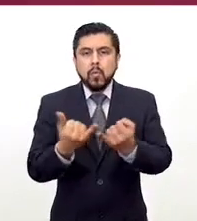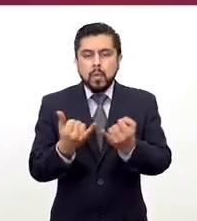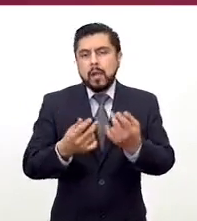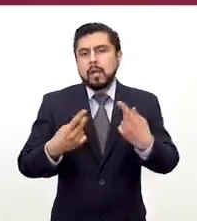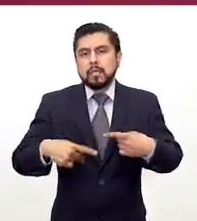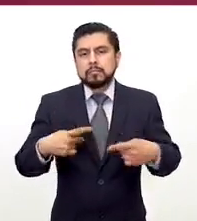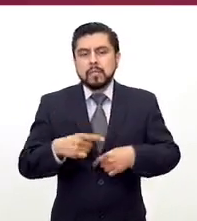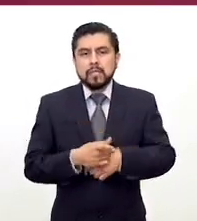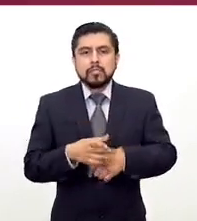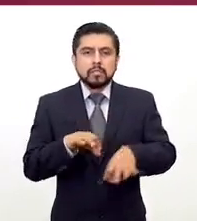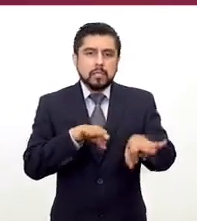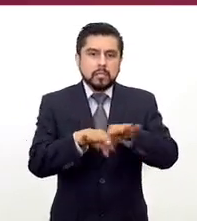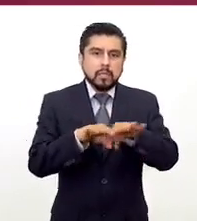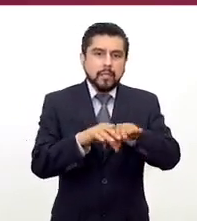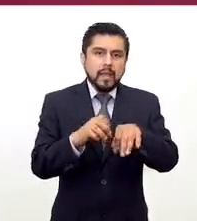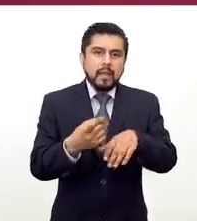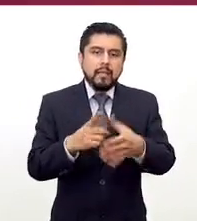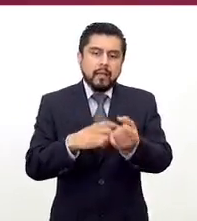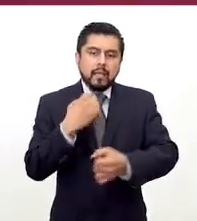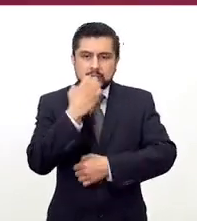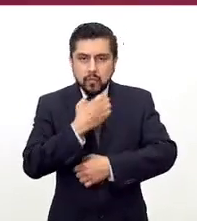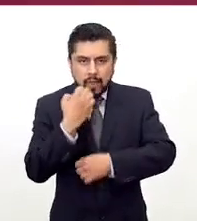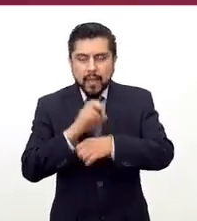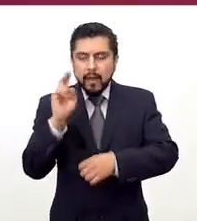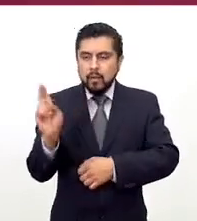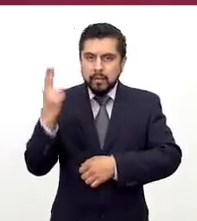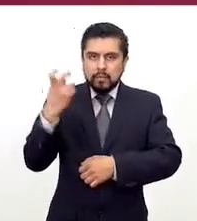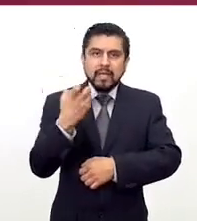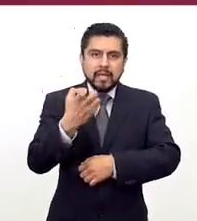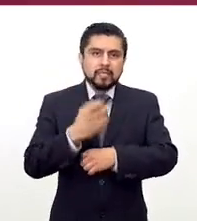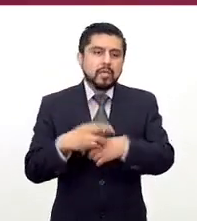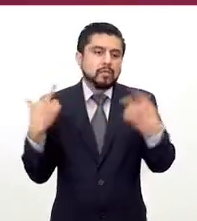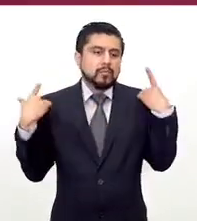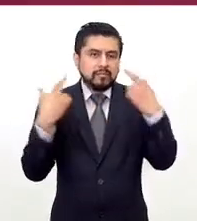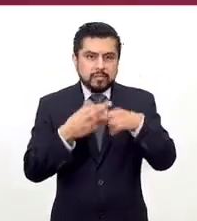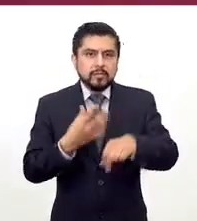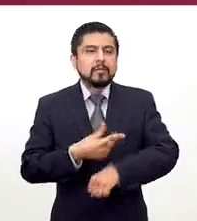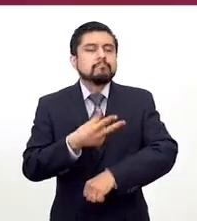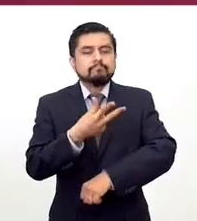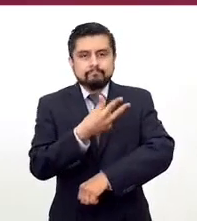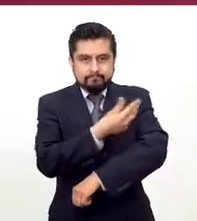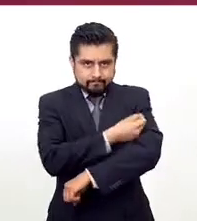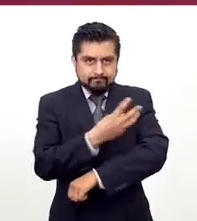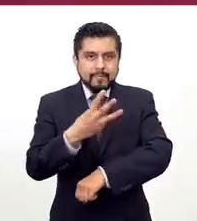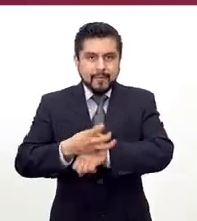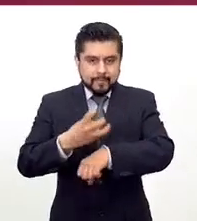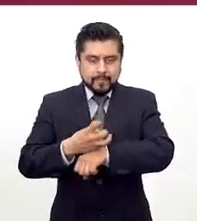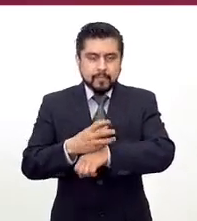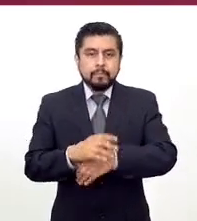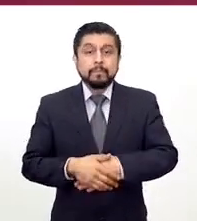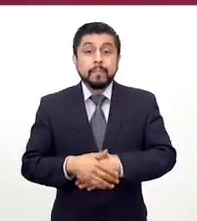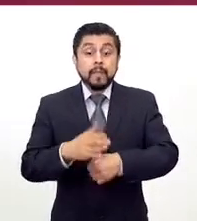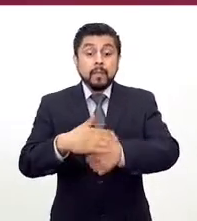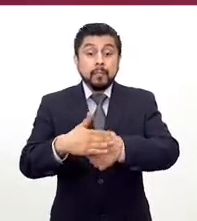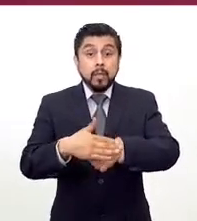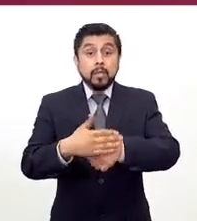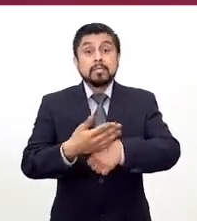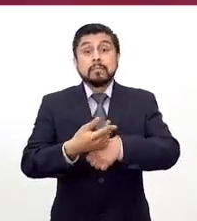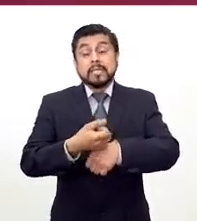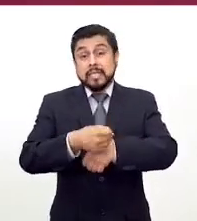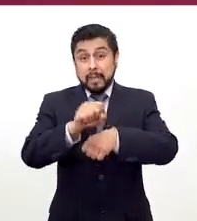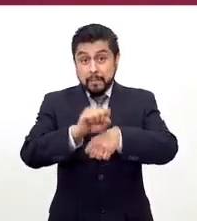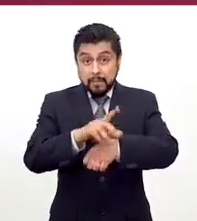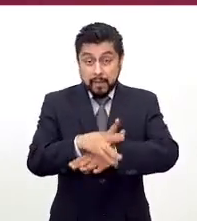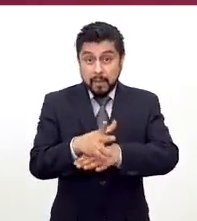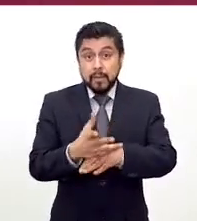que trabajan en las escuelas, en las universidades, es decir, al personal educativo. Y la siguiente semana ya nos vamos